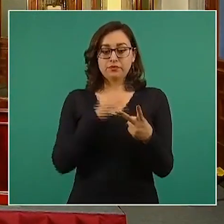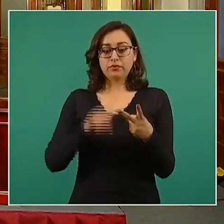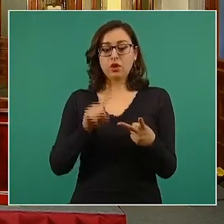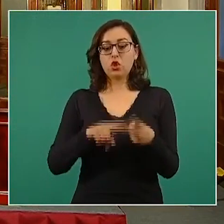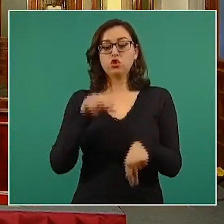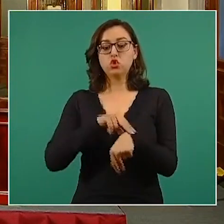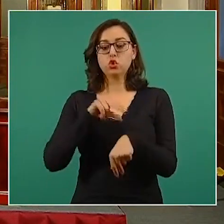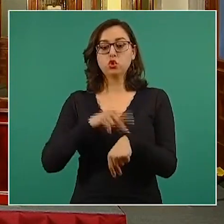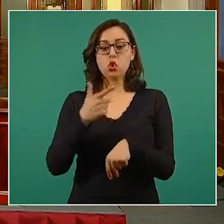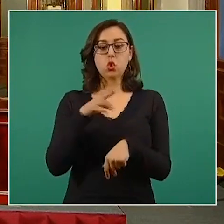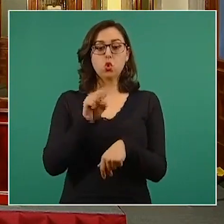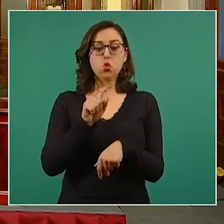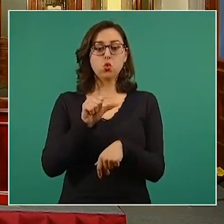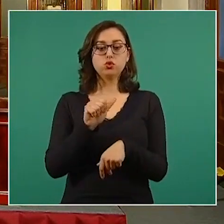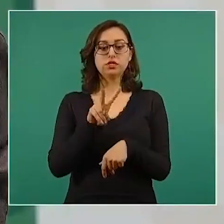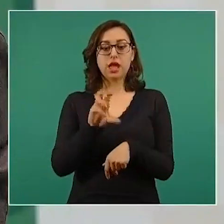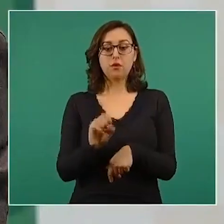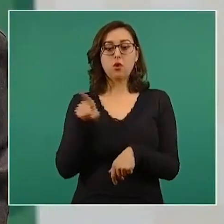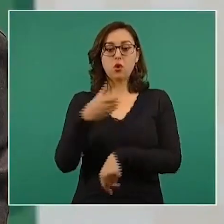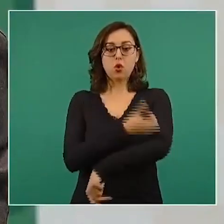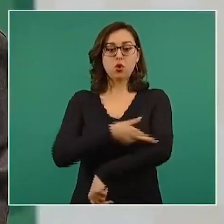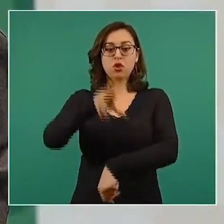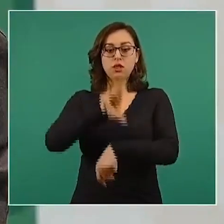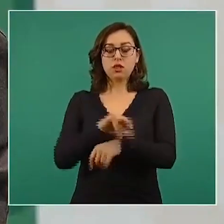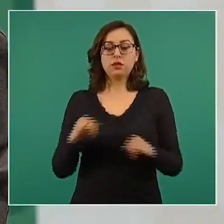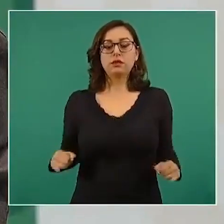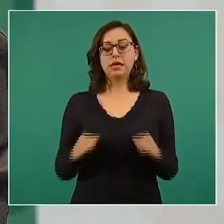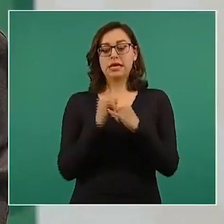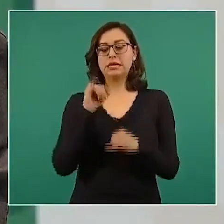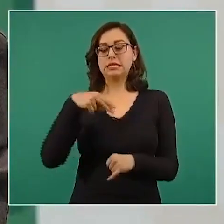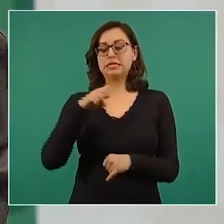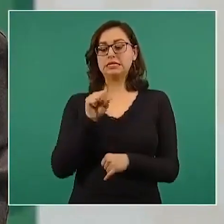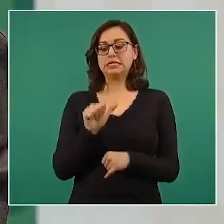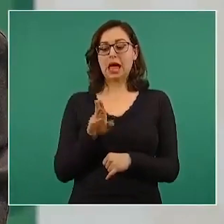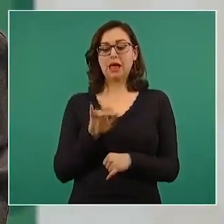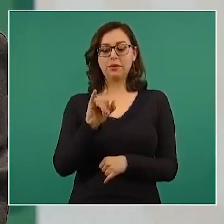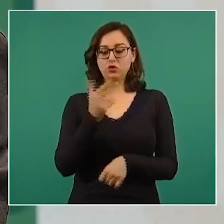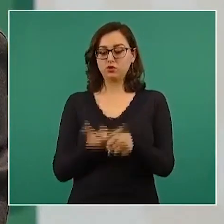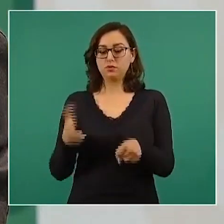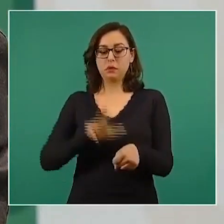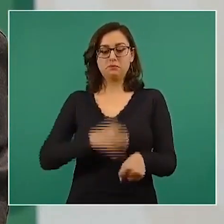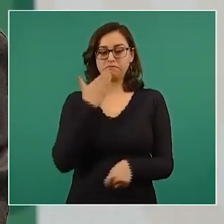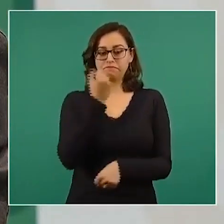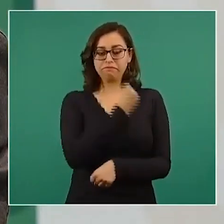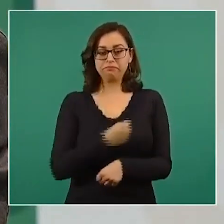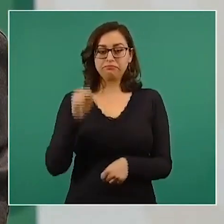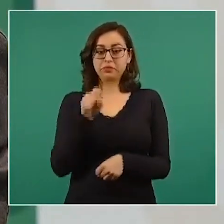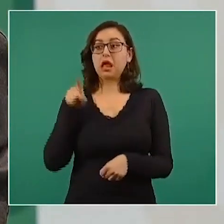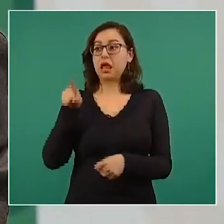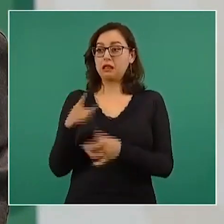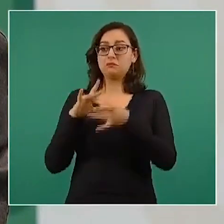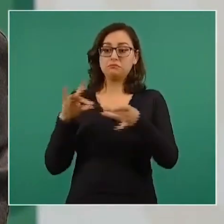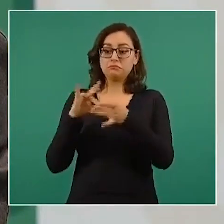Terán, quien es el comisionado coordinador de los Institutos Nacionales de Salud y Hospitales de Alta Especialidad, nos hablará de la